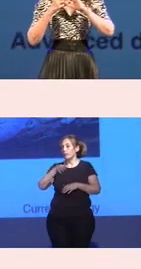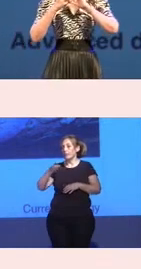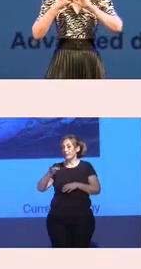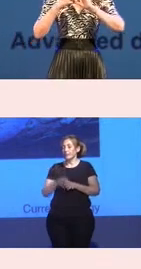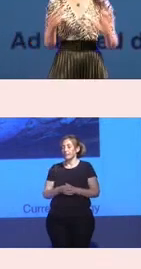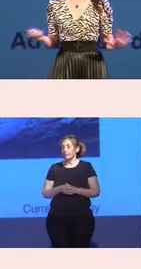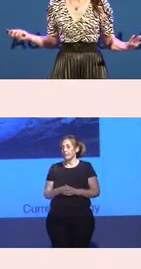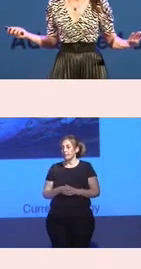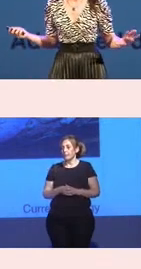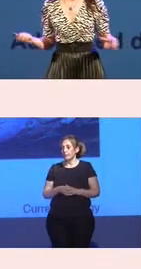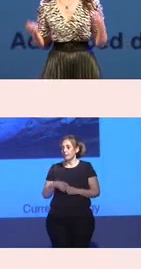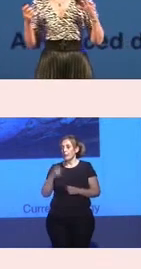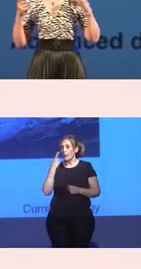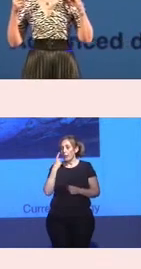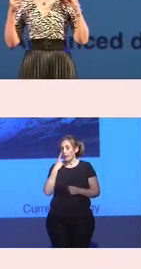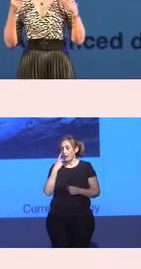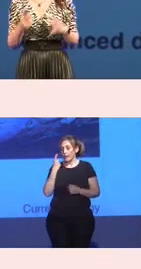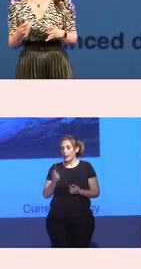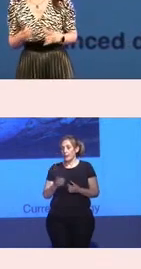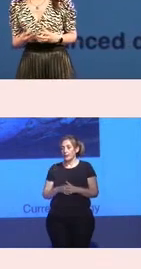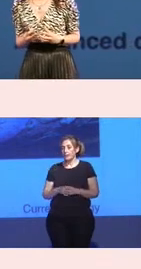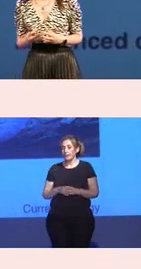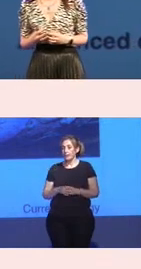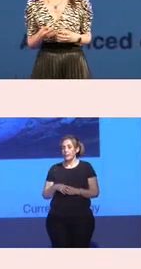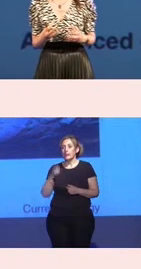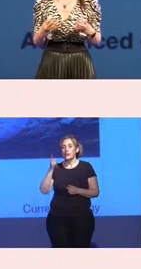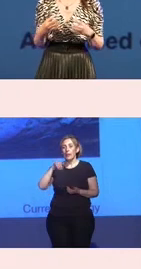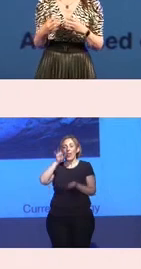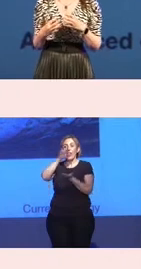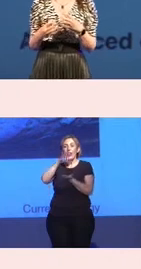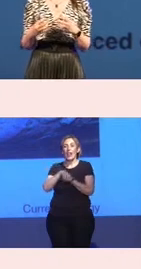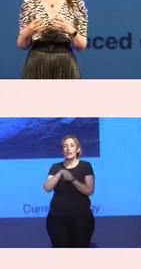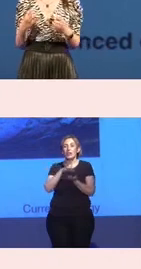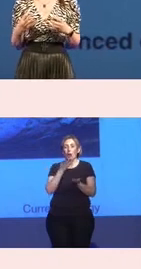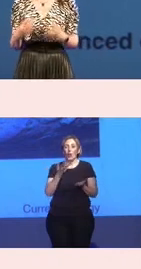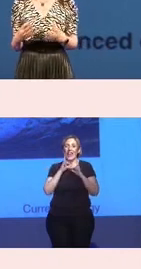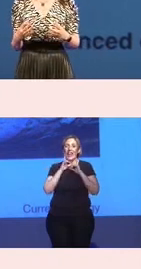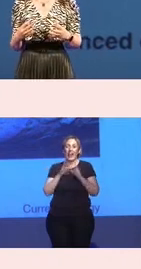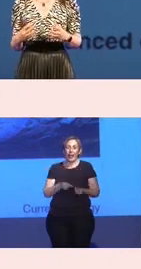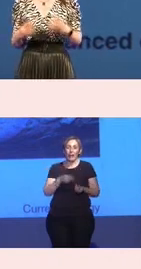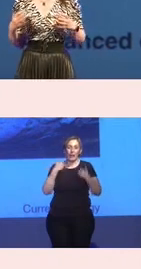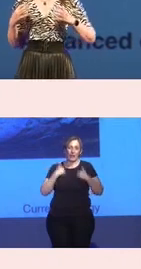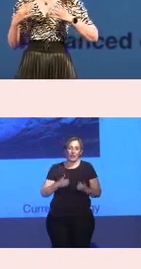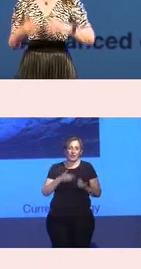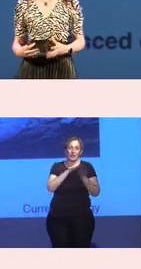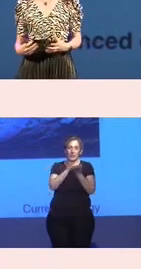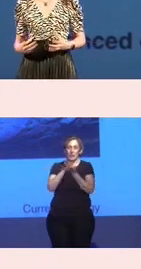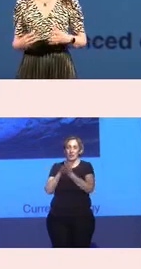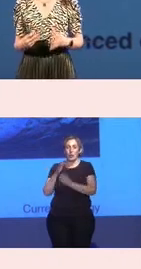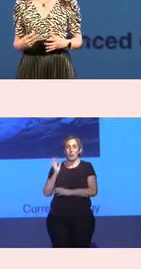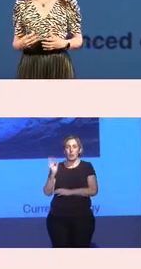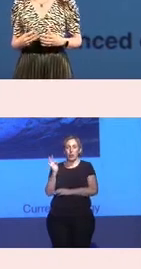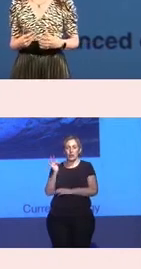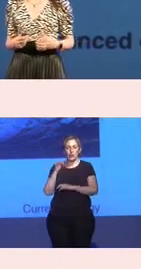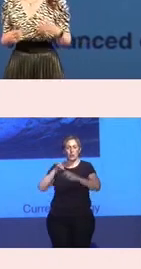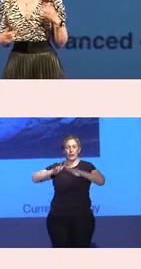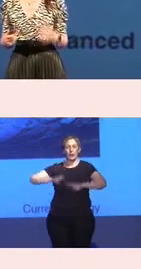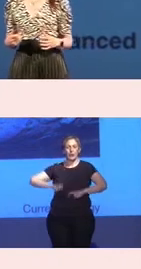pero fijaos es que eh las granjas de cadáveres no son solamente positivas para hacer investigación